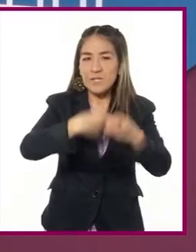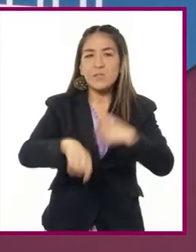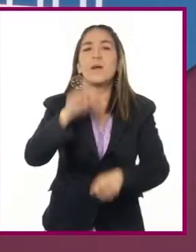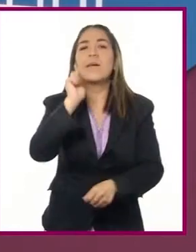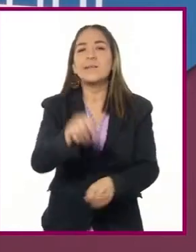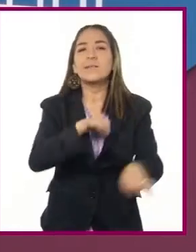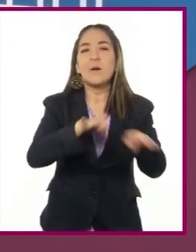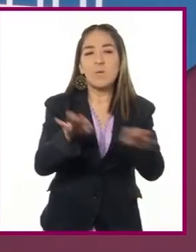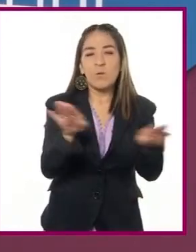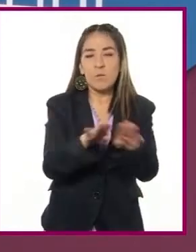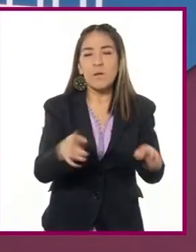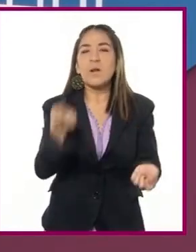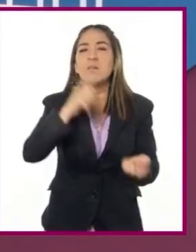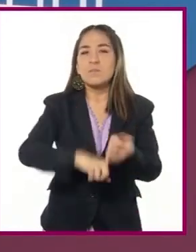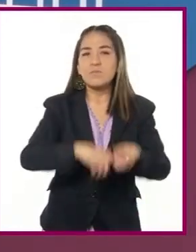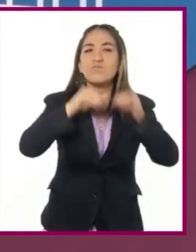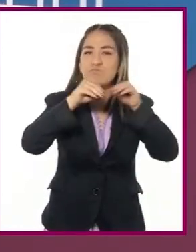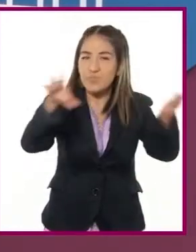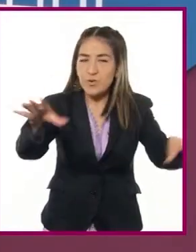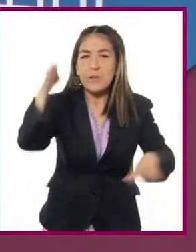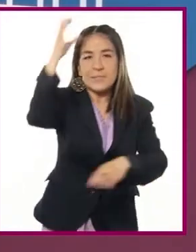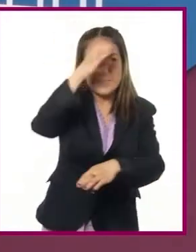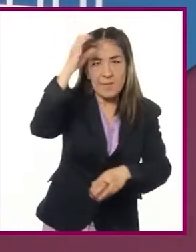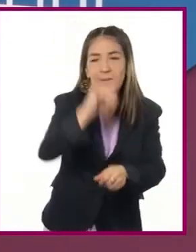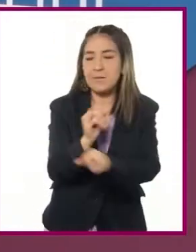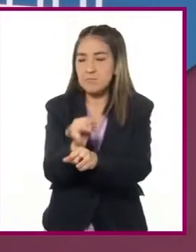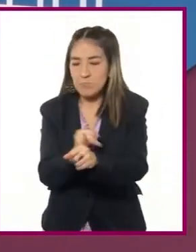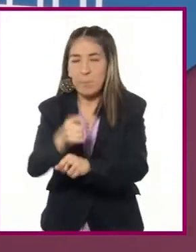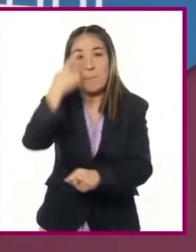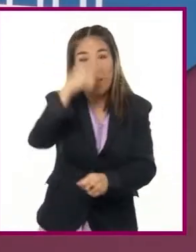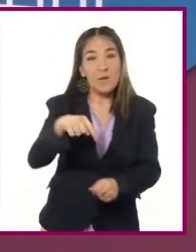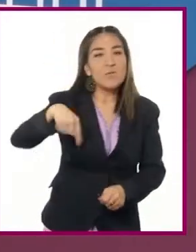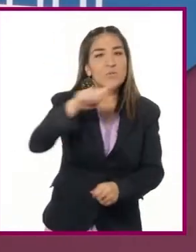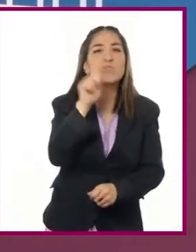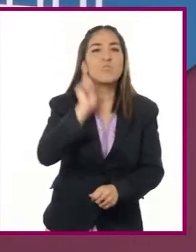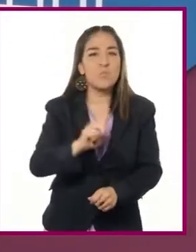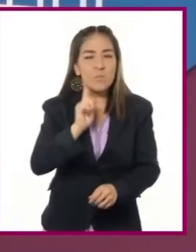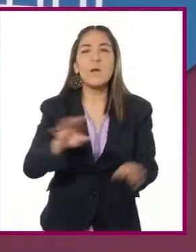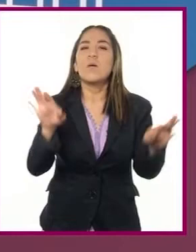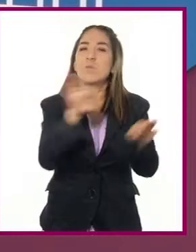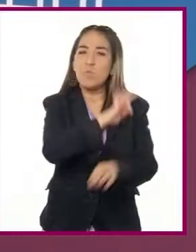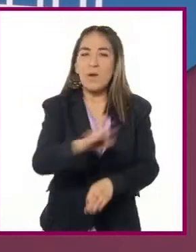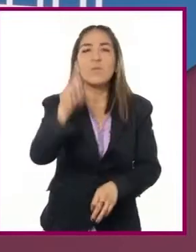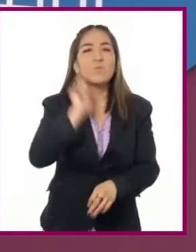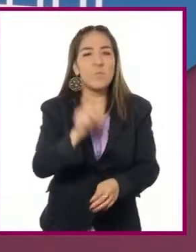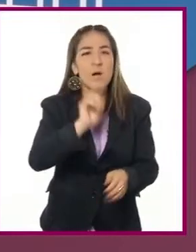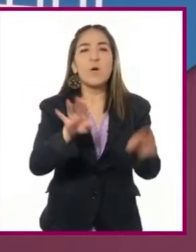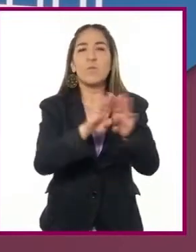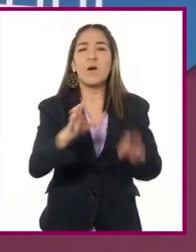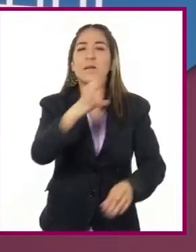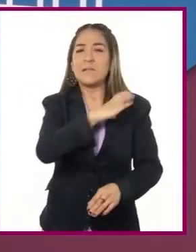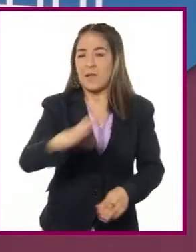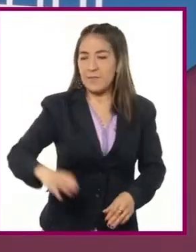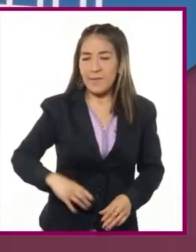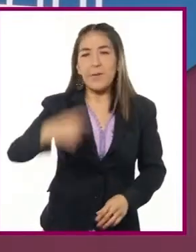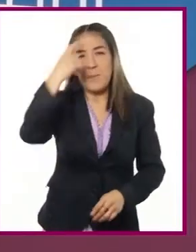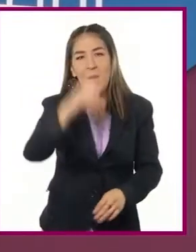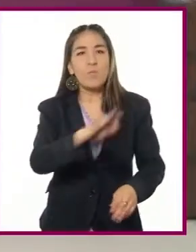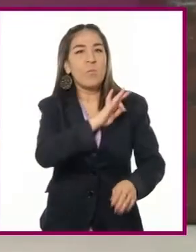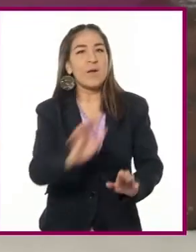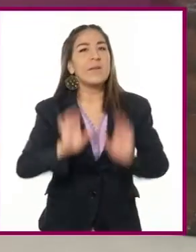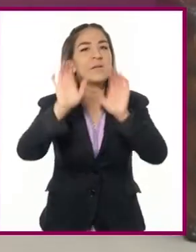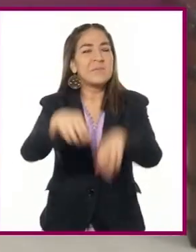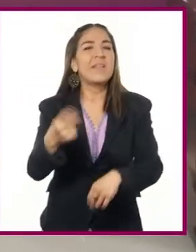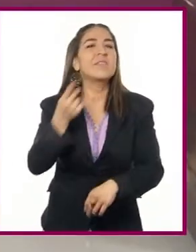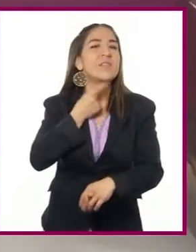conversión en agentes de difusión científica, la pertinencia de su actuar político como electoras y candidatas y el cuidado de los